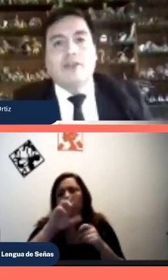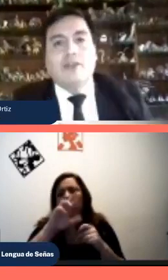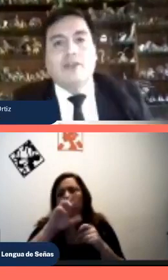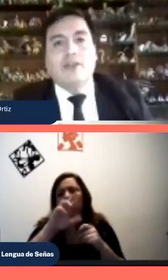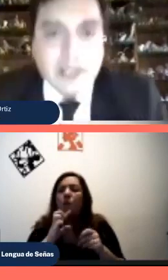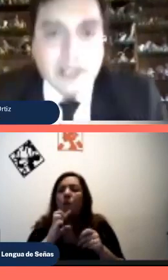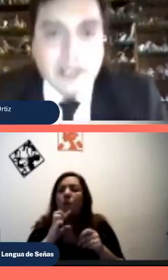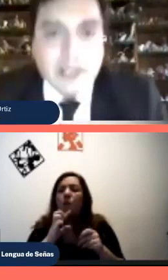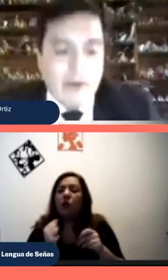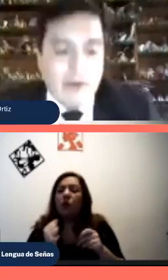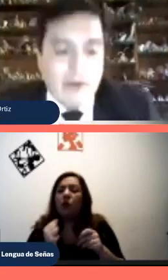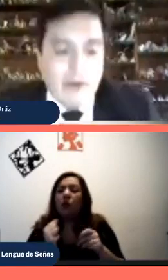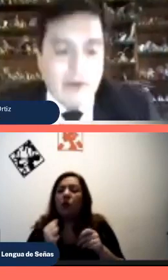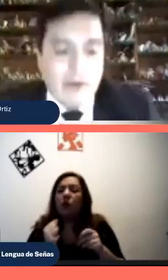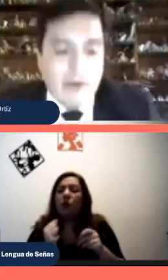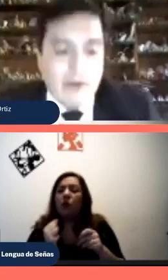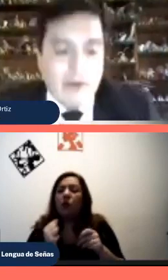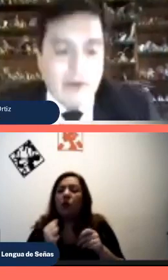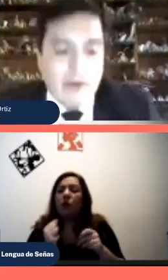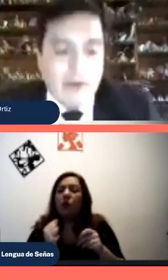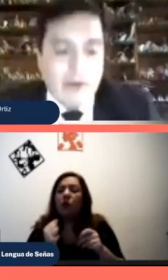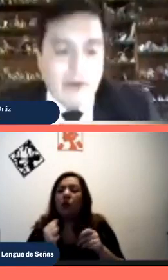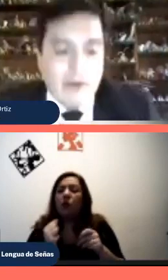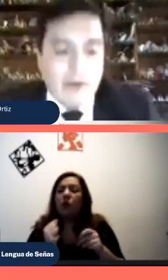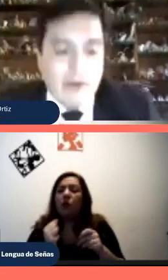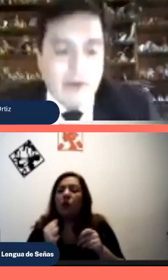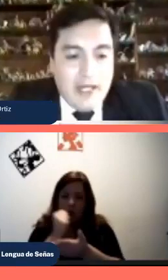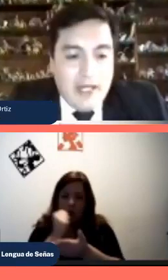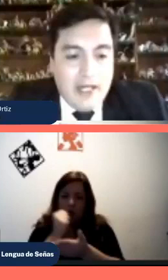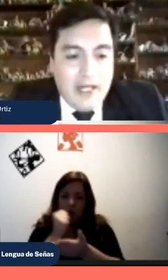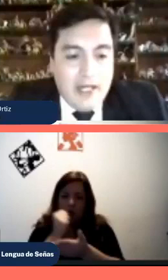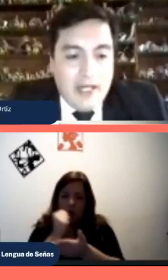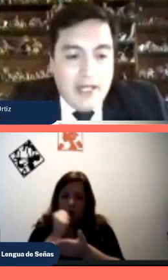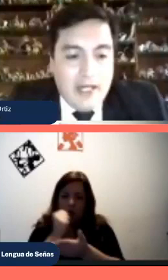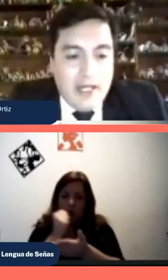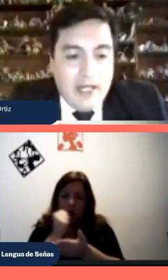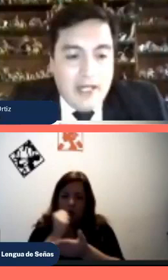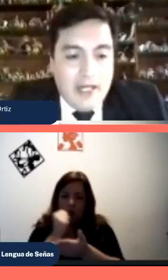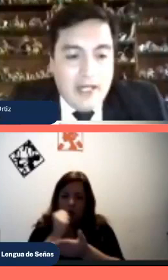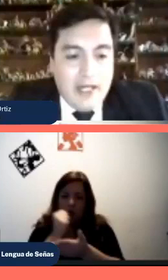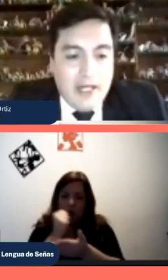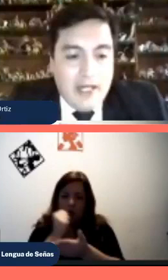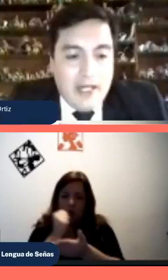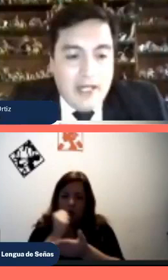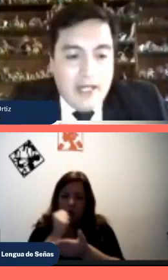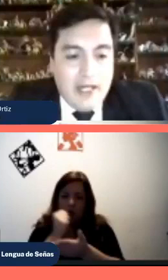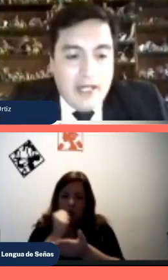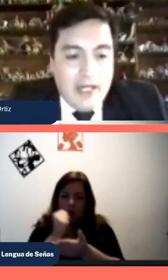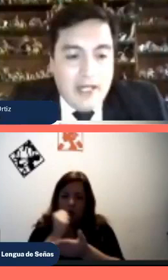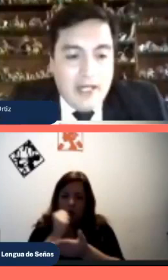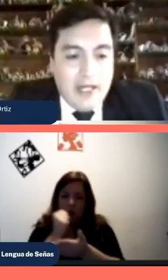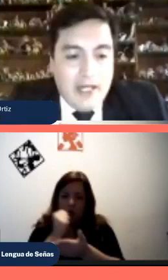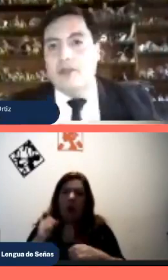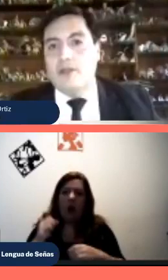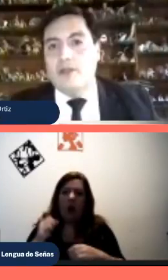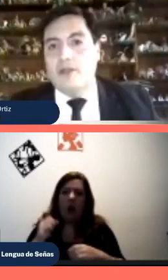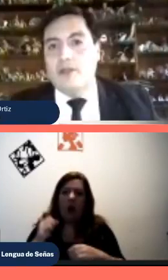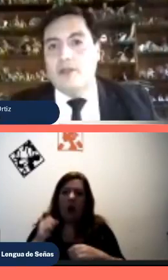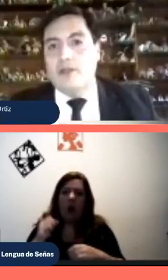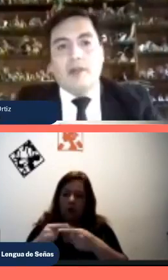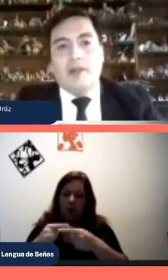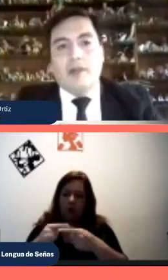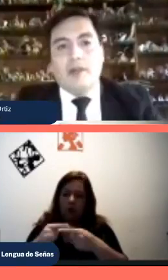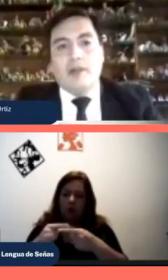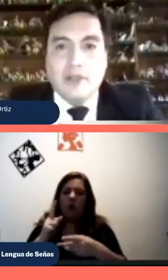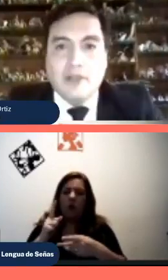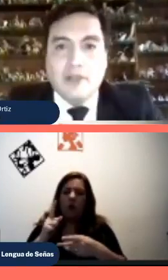es donde se encuentra esta cueva de Milodón. Fue declarada monumento histórico el año 1968